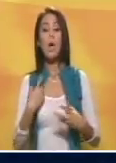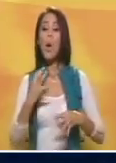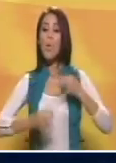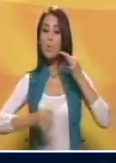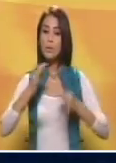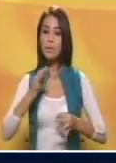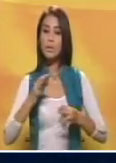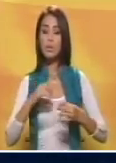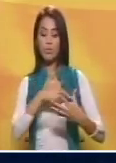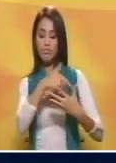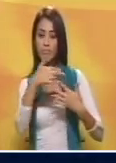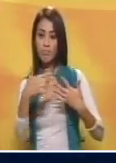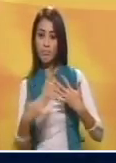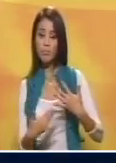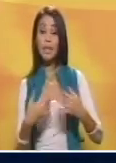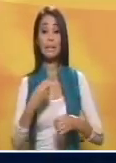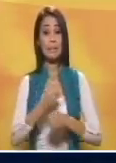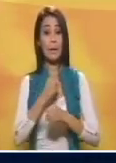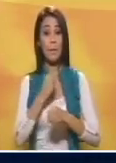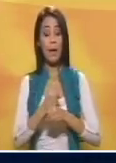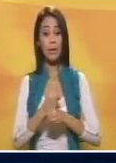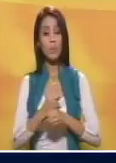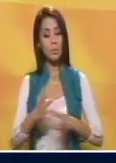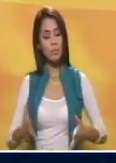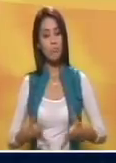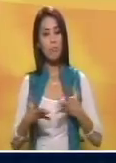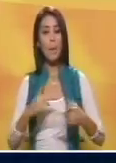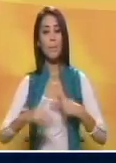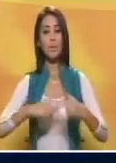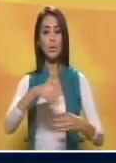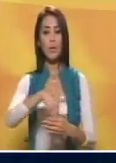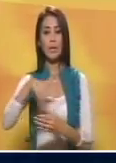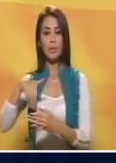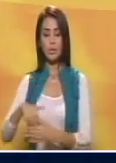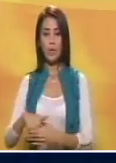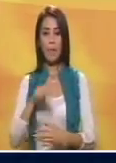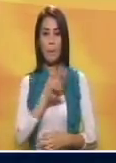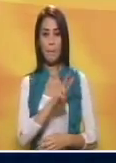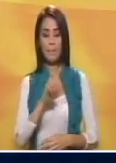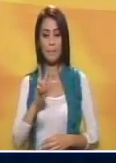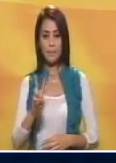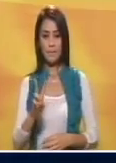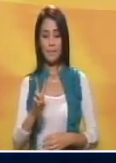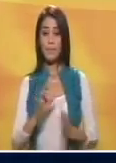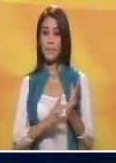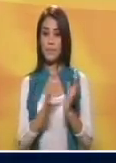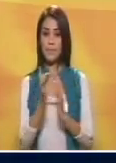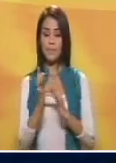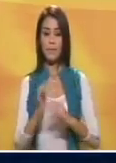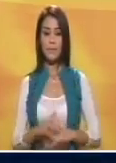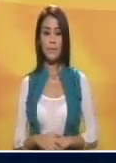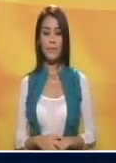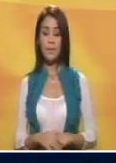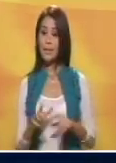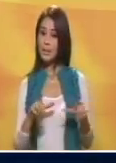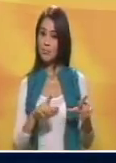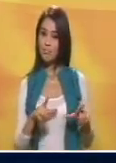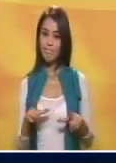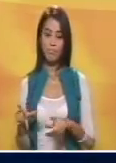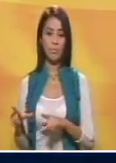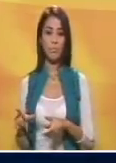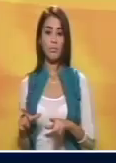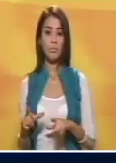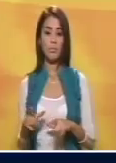ya hemos venido trabajando para garantizar el proceso electoral del 22 de abril, que ya lo tenemos